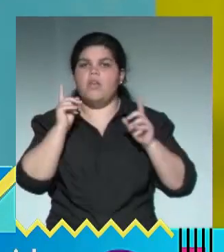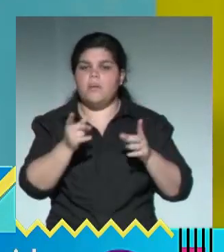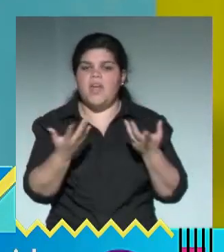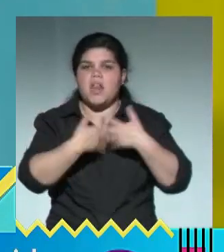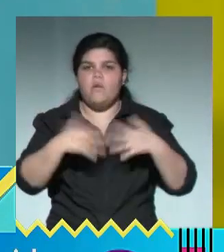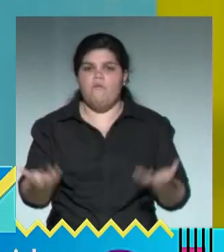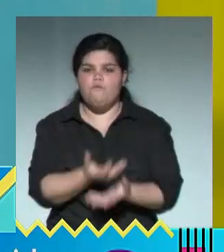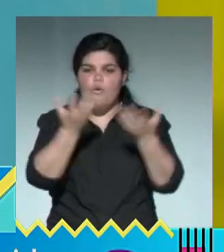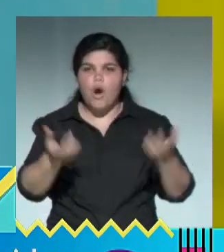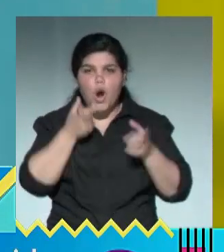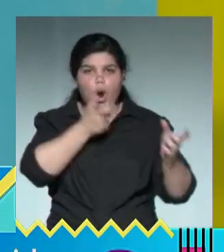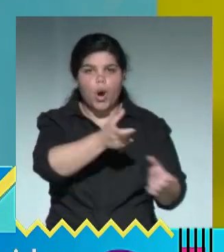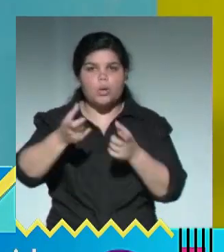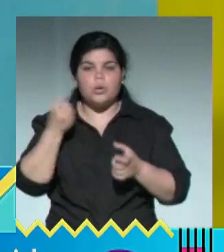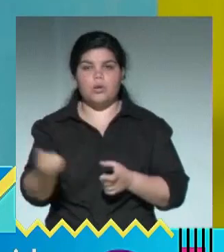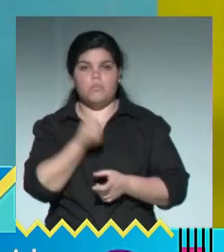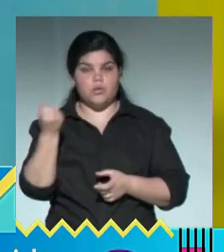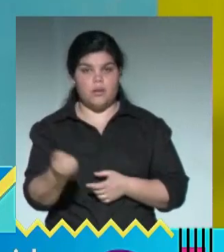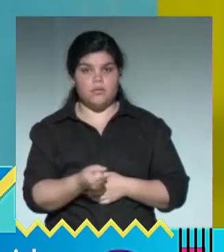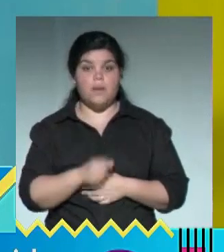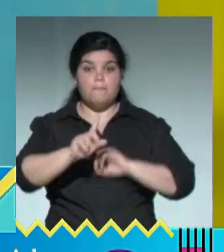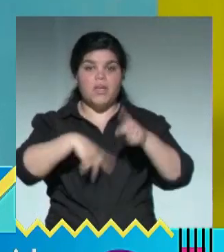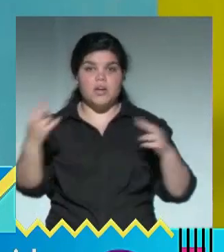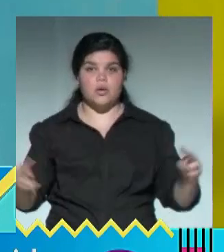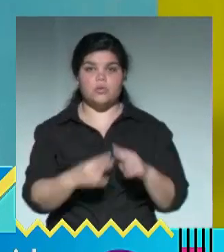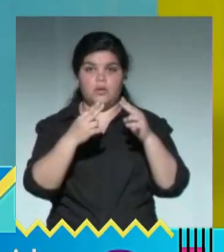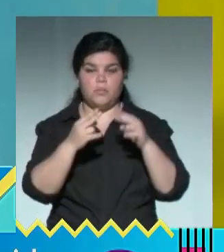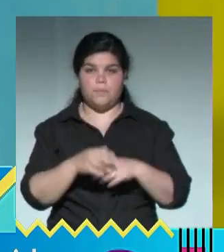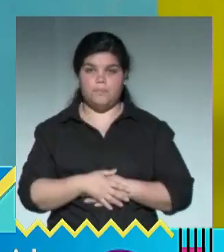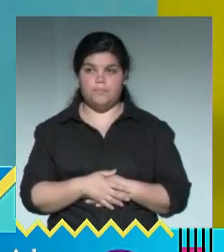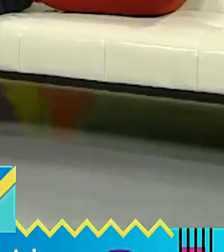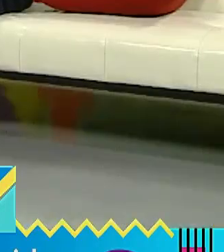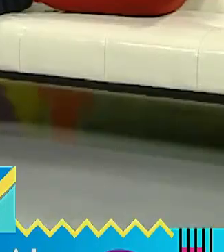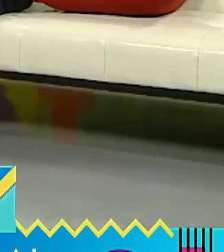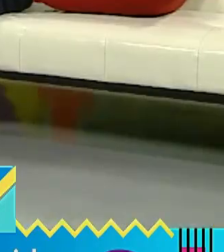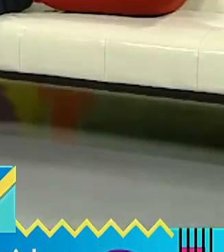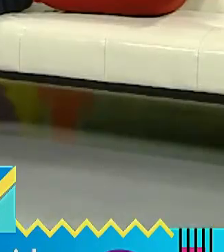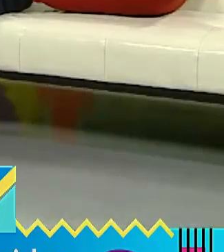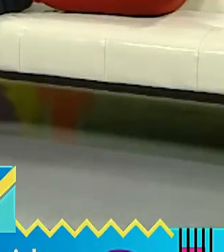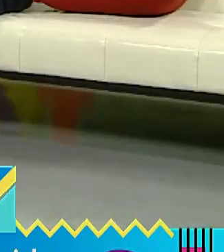relacionadas al manejo responsable del fuego. Nos encontramos mañana en un nuevo Distintos Parecidos. Chau, chau.